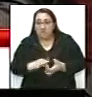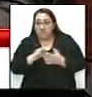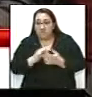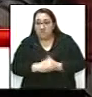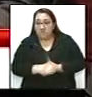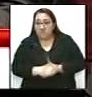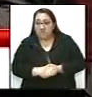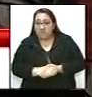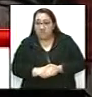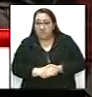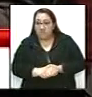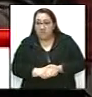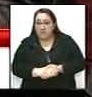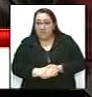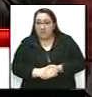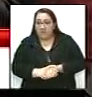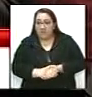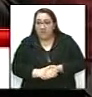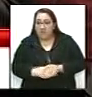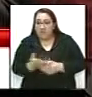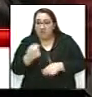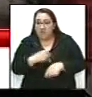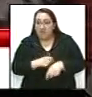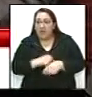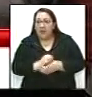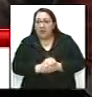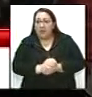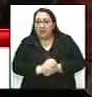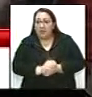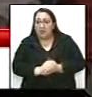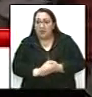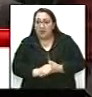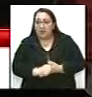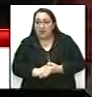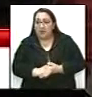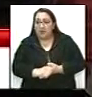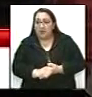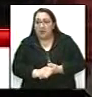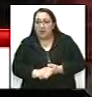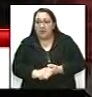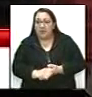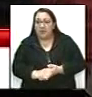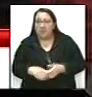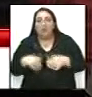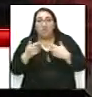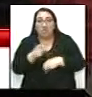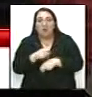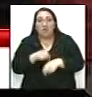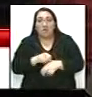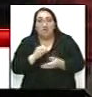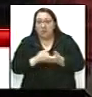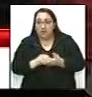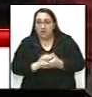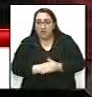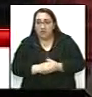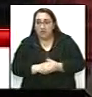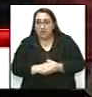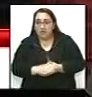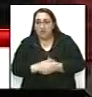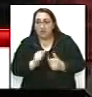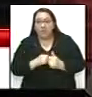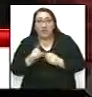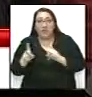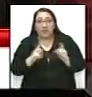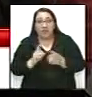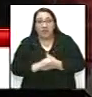especializada tendría que venir en ese momento. Y de esta manera evitamos que se pueda demorar más el resto del